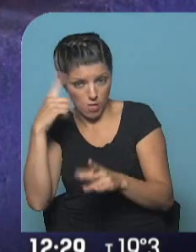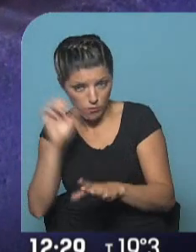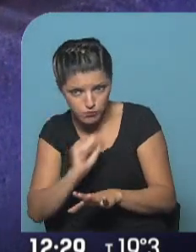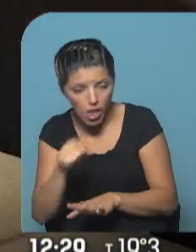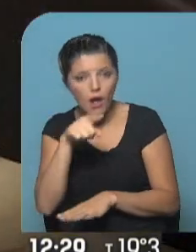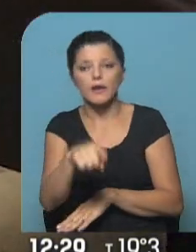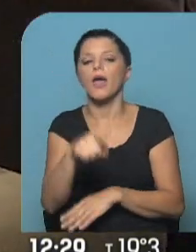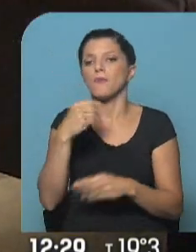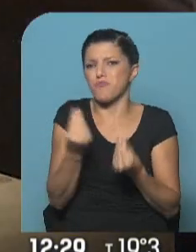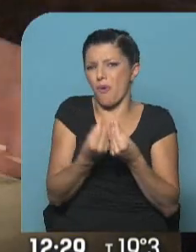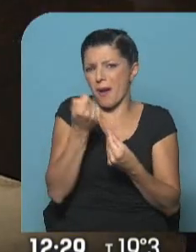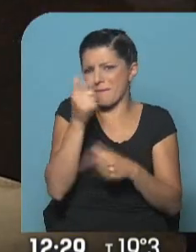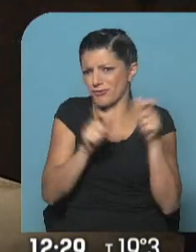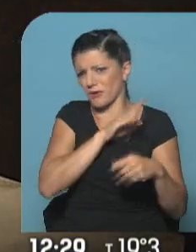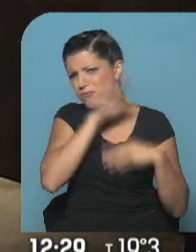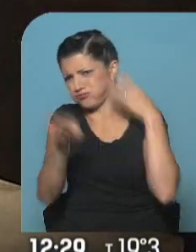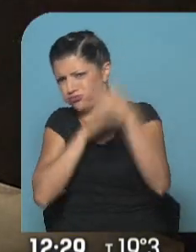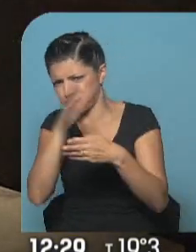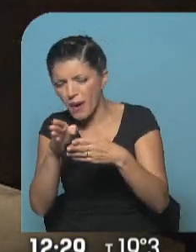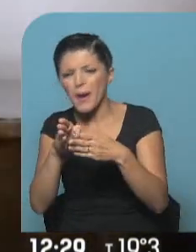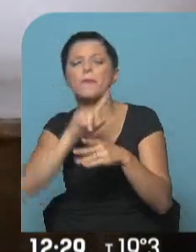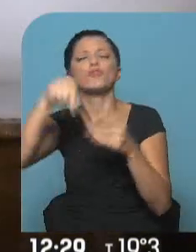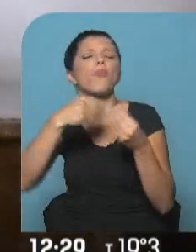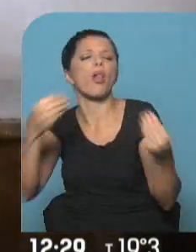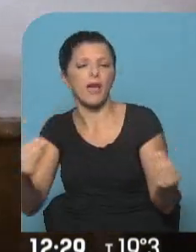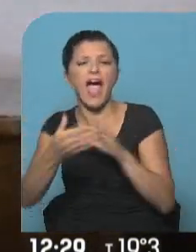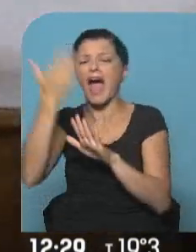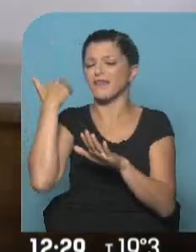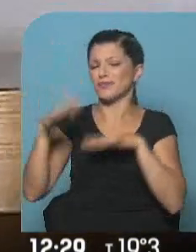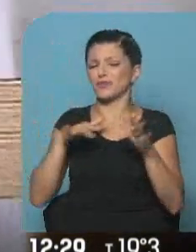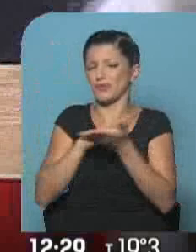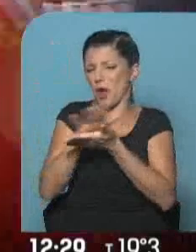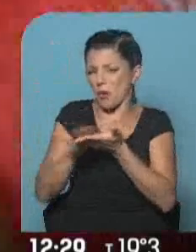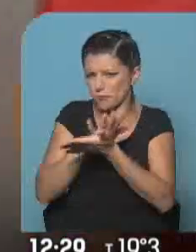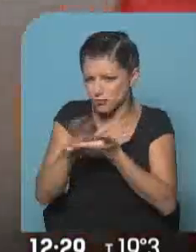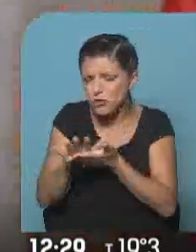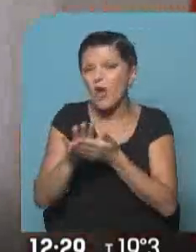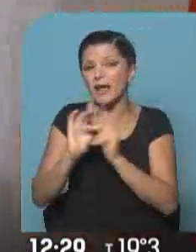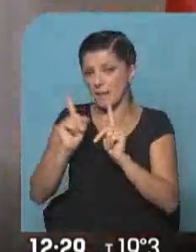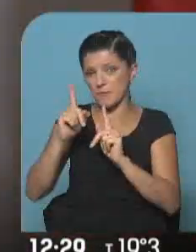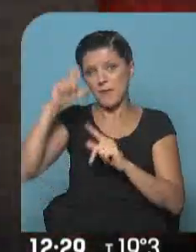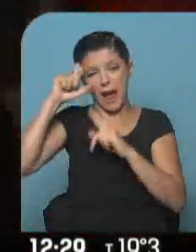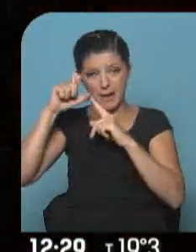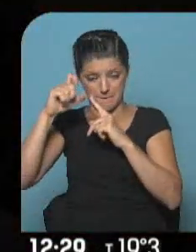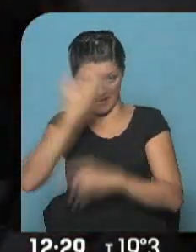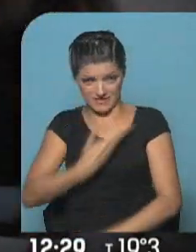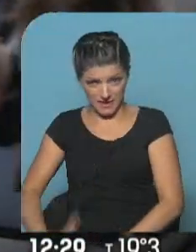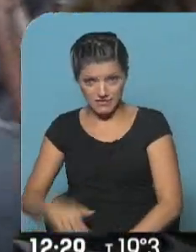funcionamiento de las instituciones y los últimos casos de corrupción que salpicaron incluso a la presidenta Michelle Bachelet.